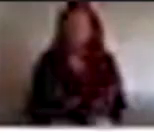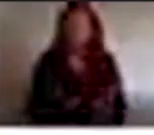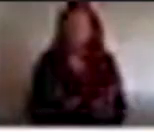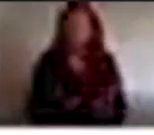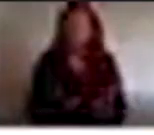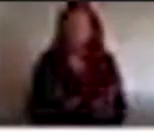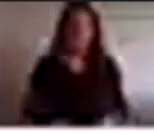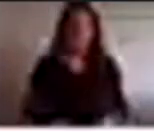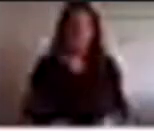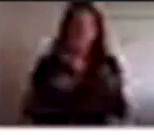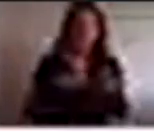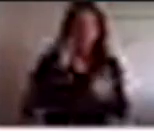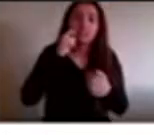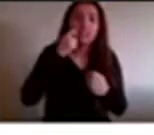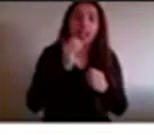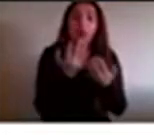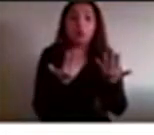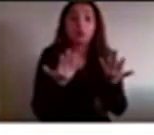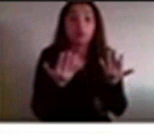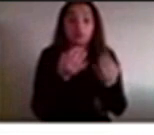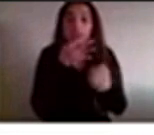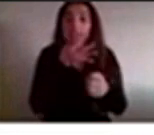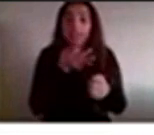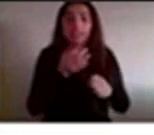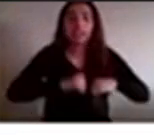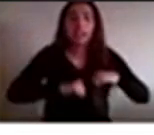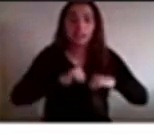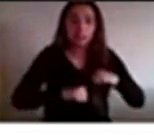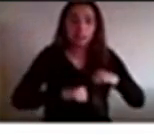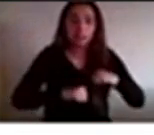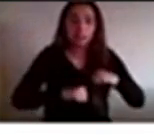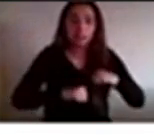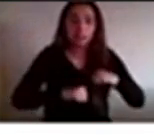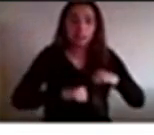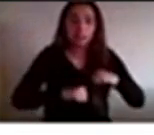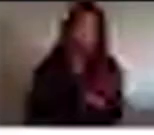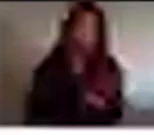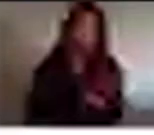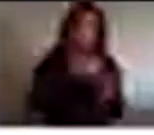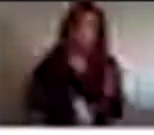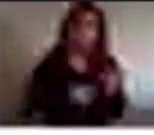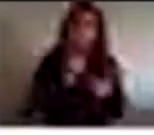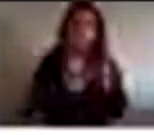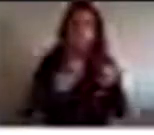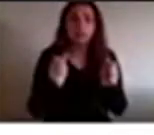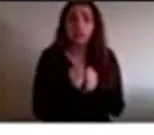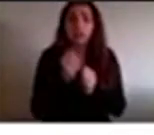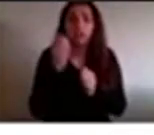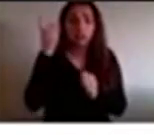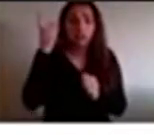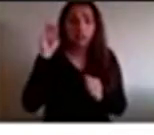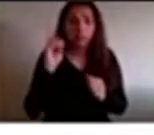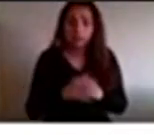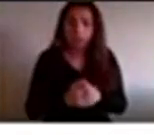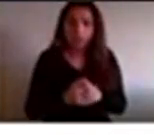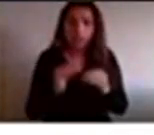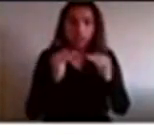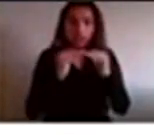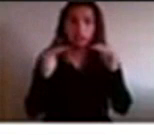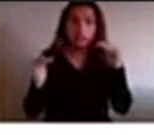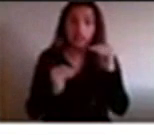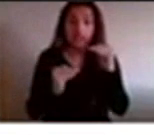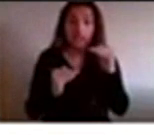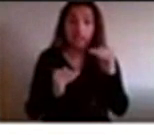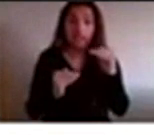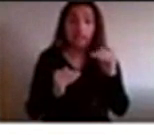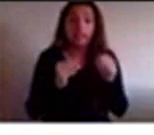están contratando personas con discapacidad y la Subsecretaría del Trabajo y el Ministerio de Trabajo están muy